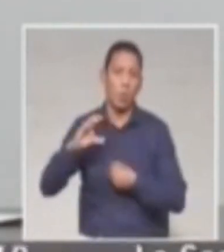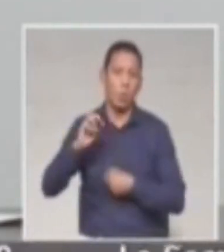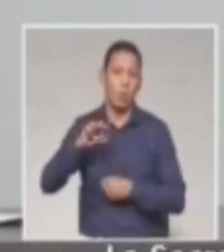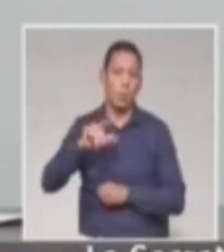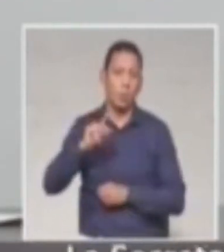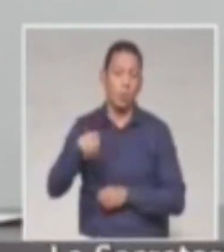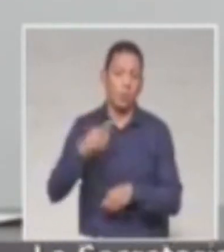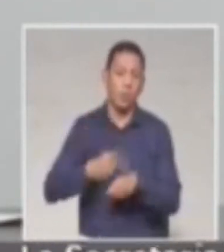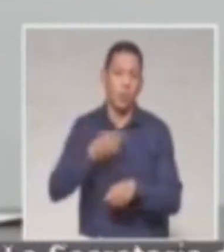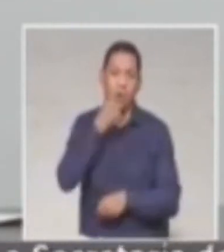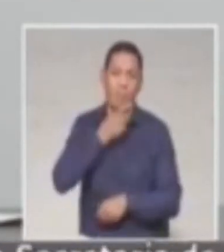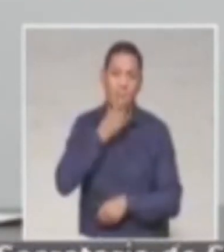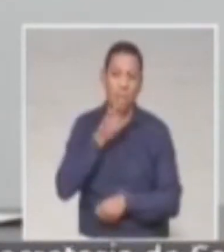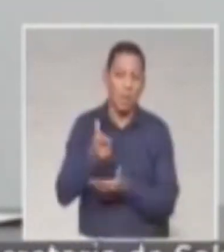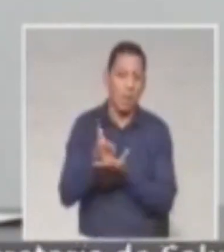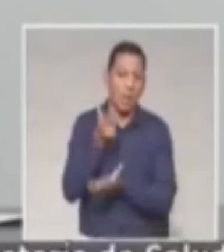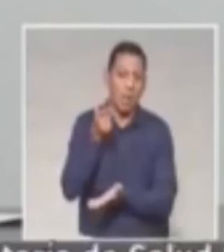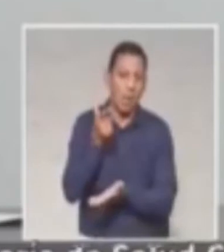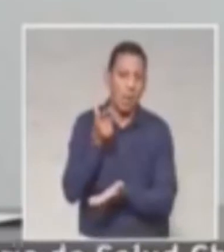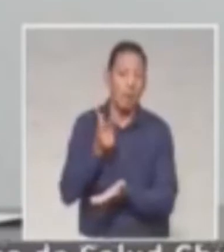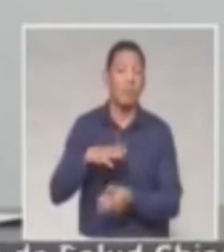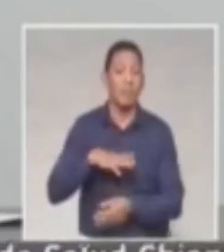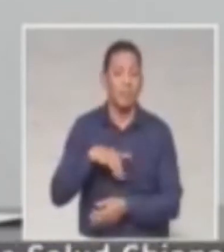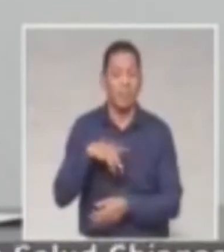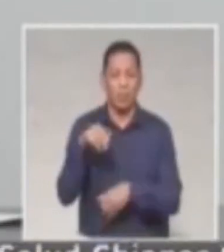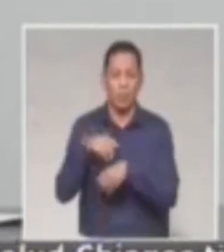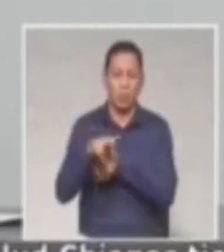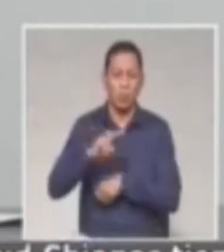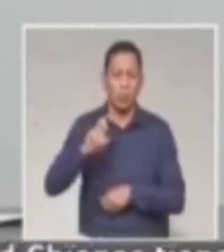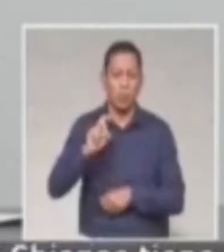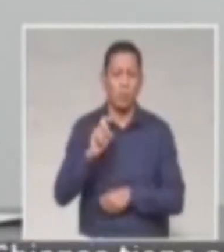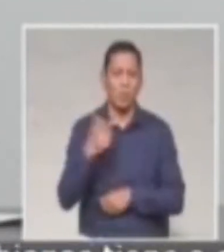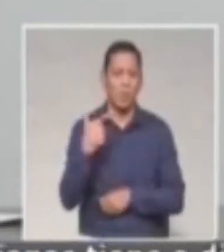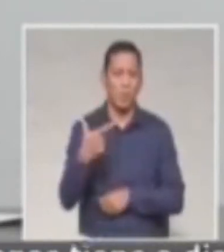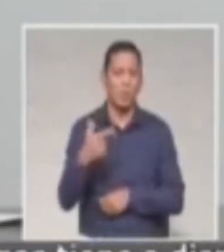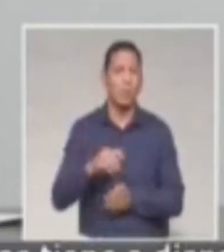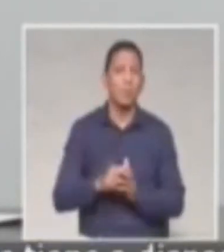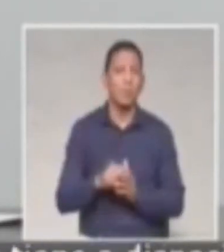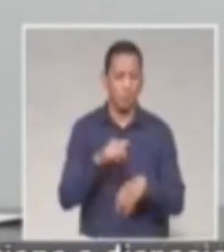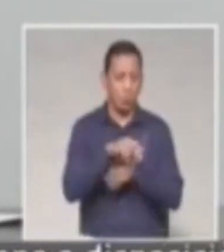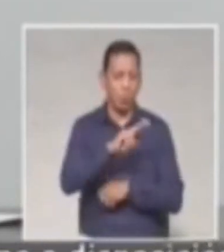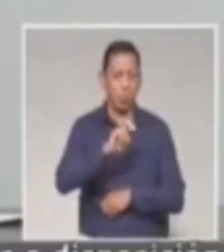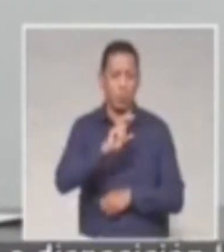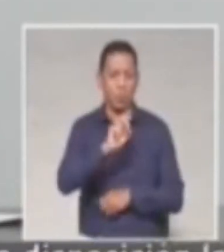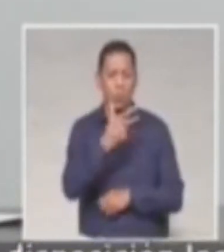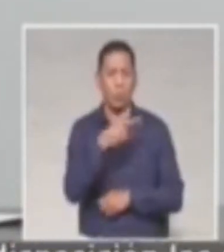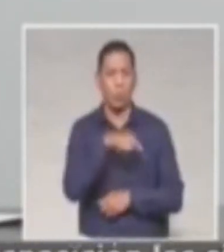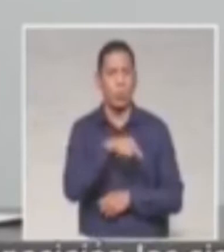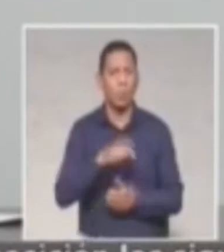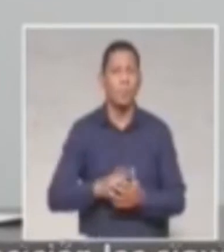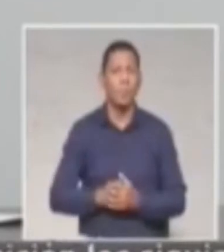diabetes avanzada, ¿verdad? Y corresponde a la 237. La 238